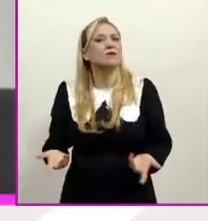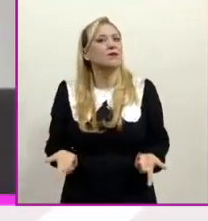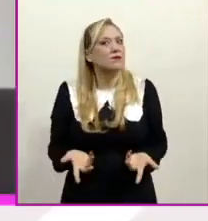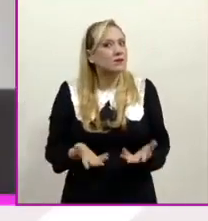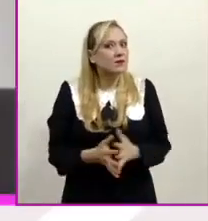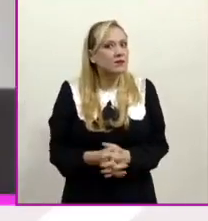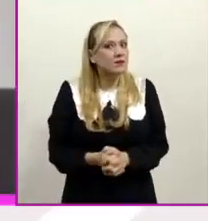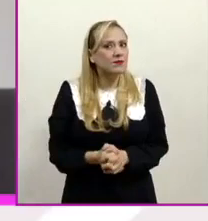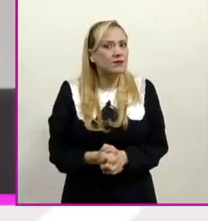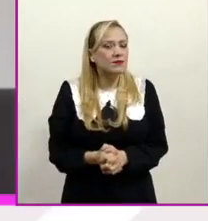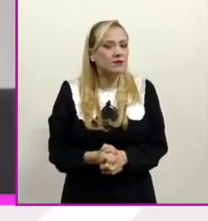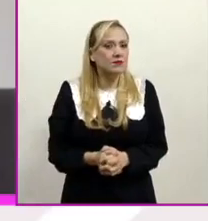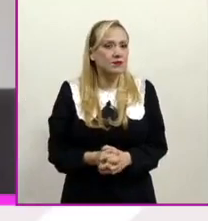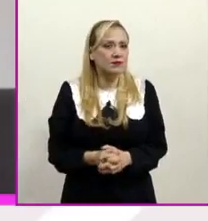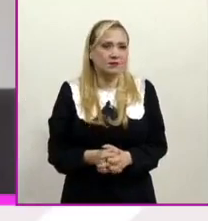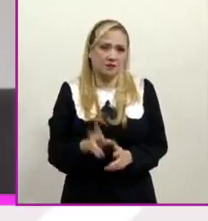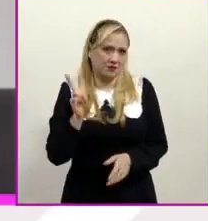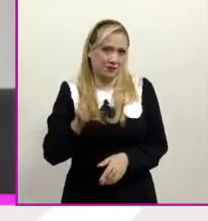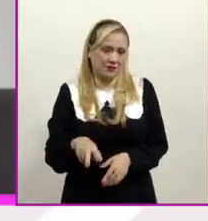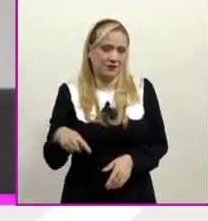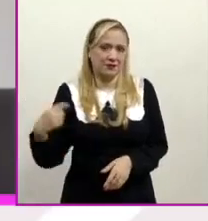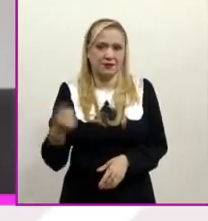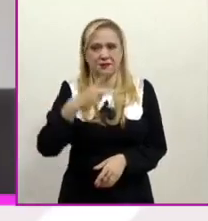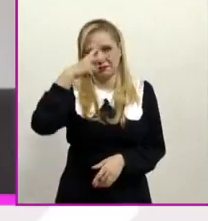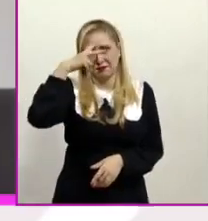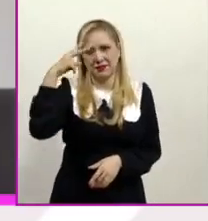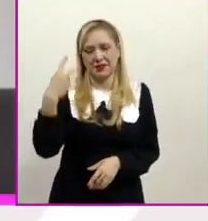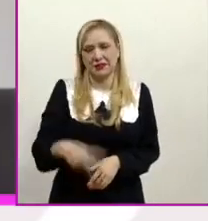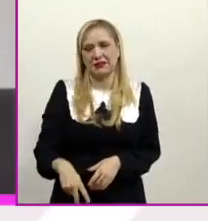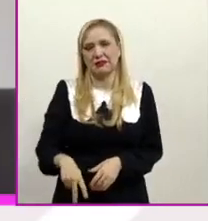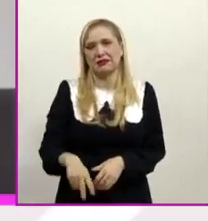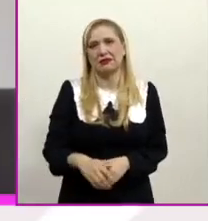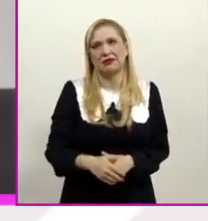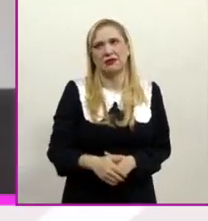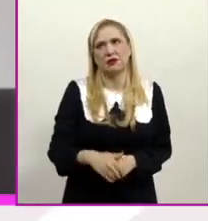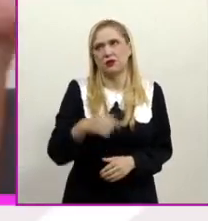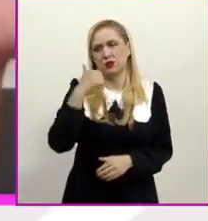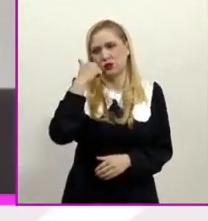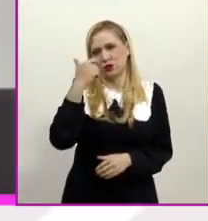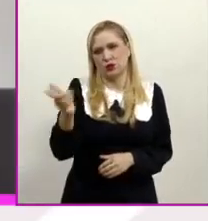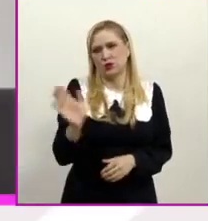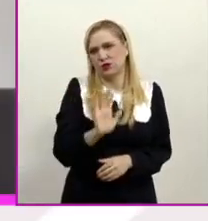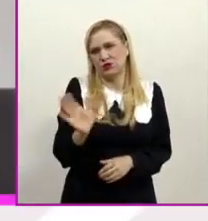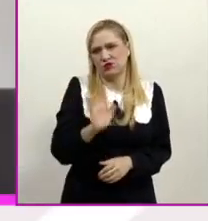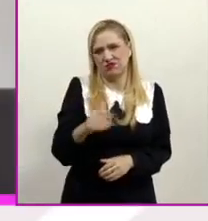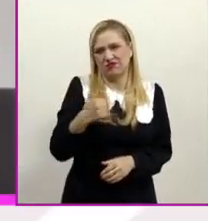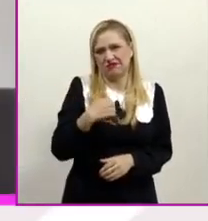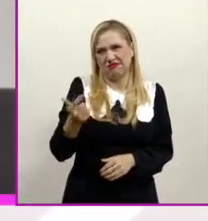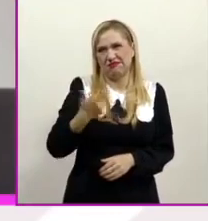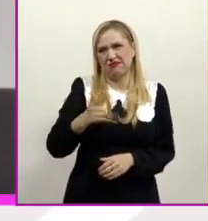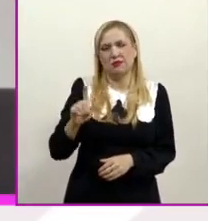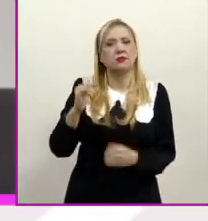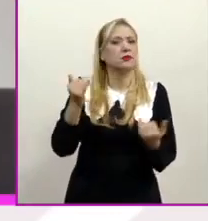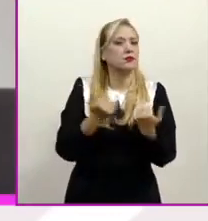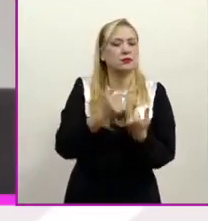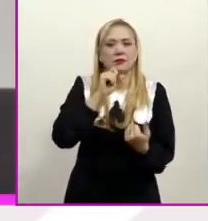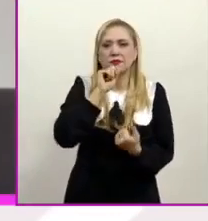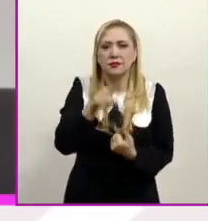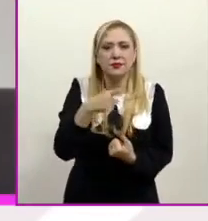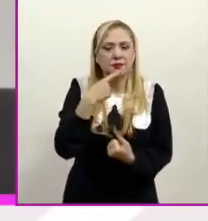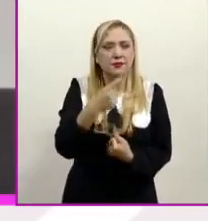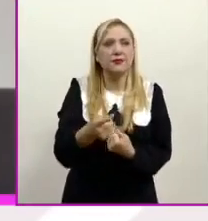Y por supuesto que es natural que los mexicanos no querramos mirarnos así, ¿no? También pasó, como decíamos hace ratito,